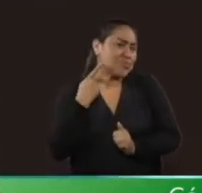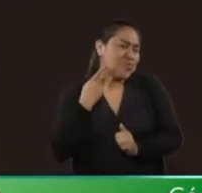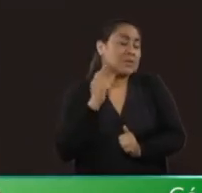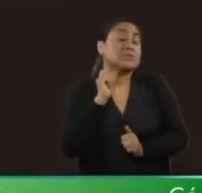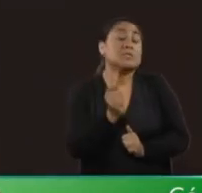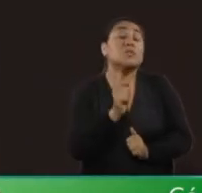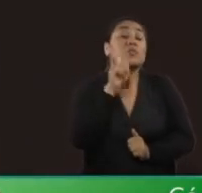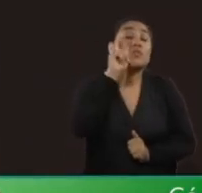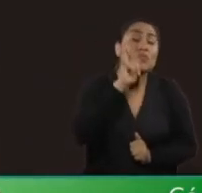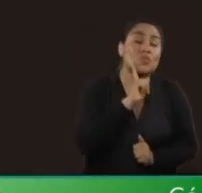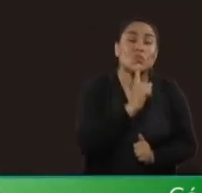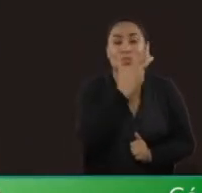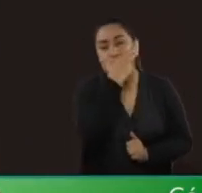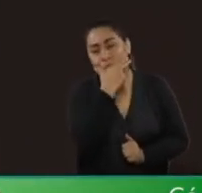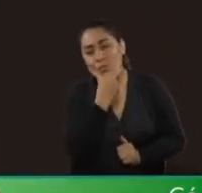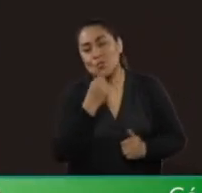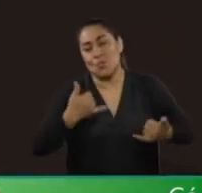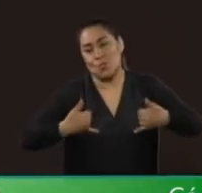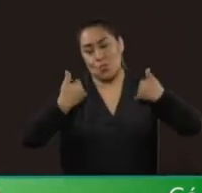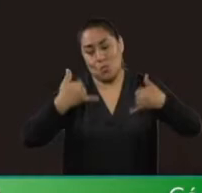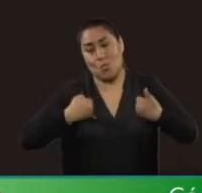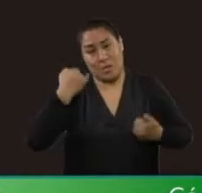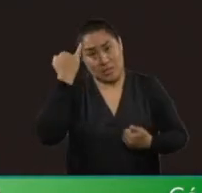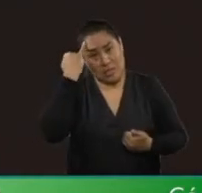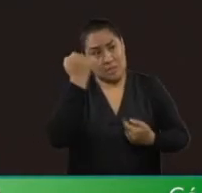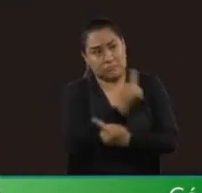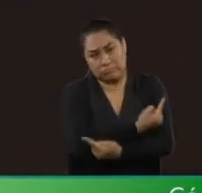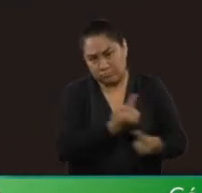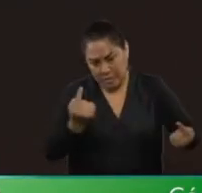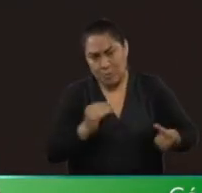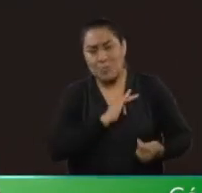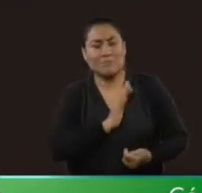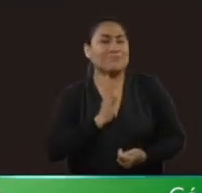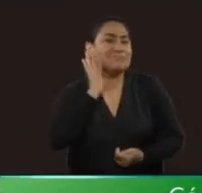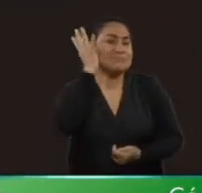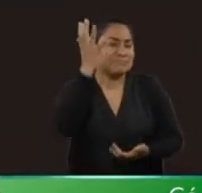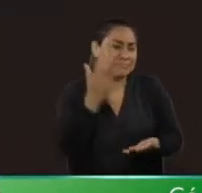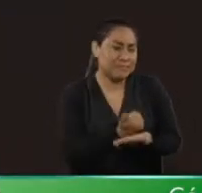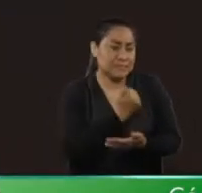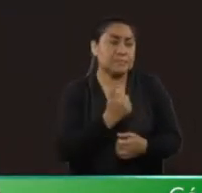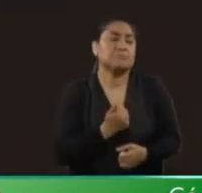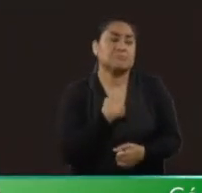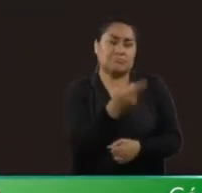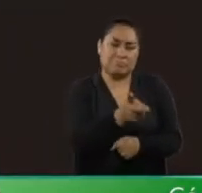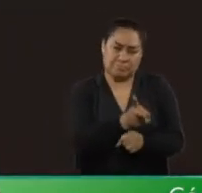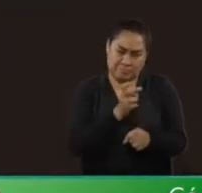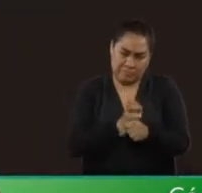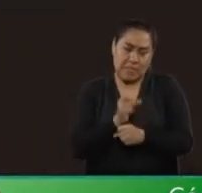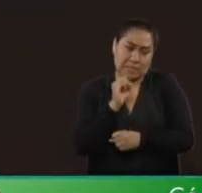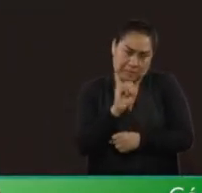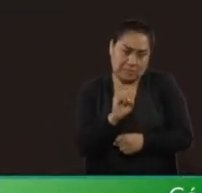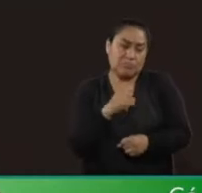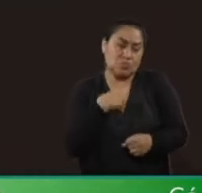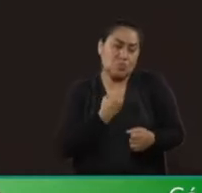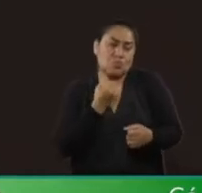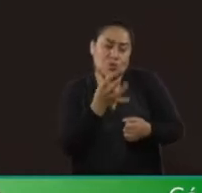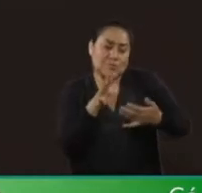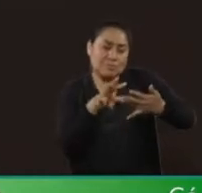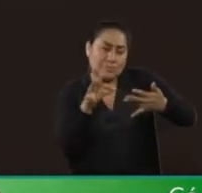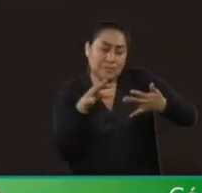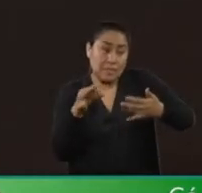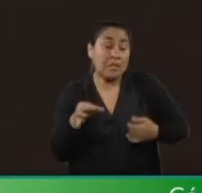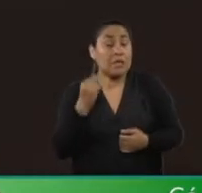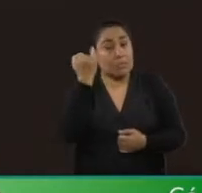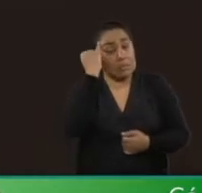niñas, niños y adolescentes indígenas puedan ser campeones. Los invito a votar a favor de estas reservas. Las